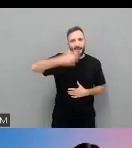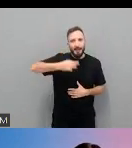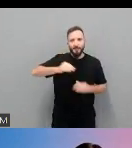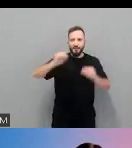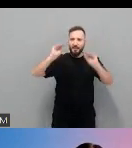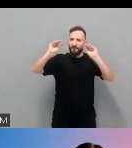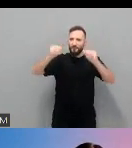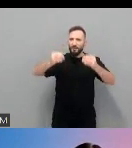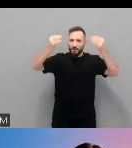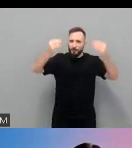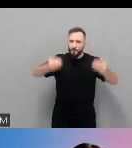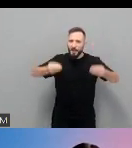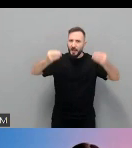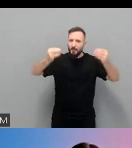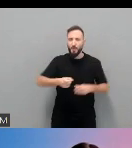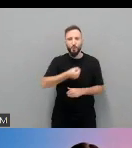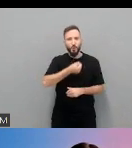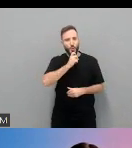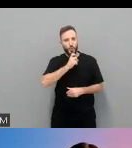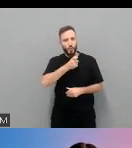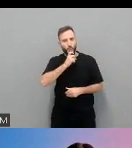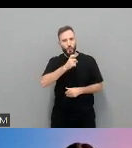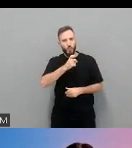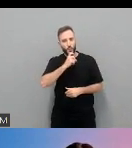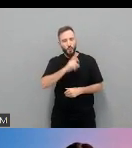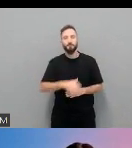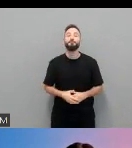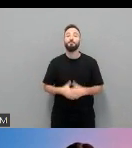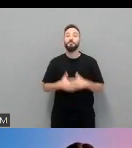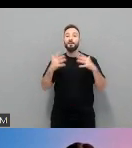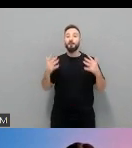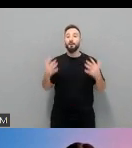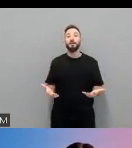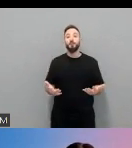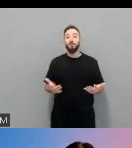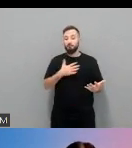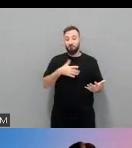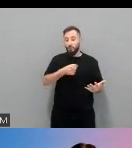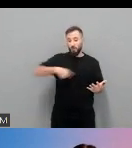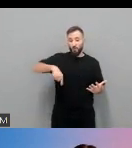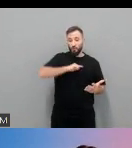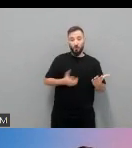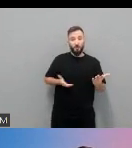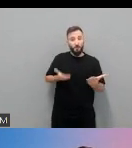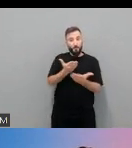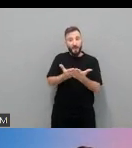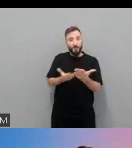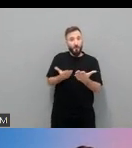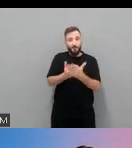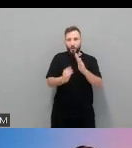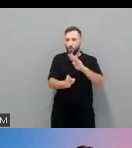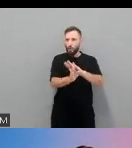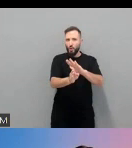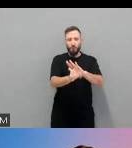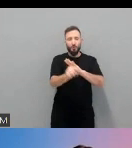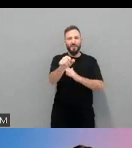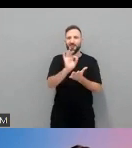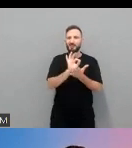formado. Y que, bueno, que es algo que nosotros seguimos demandando y que es un servicio